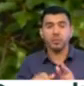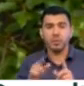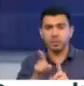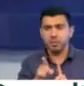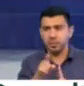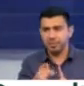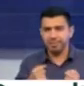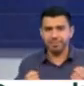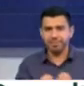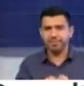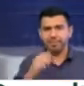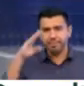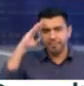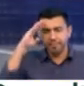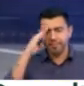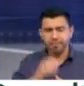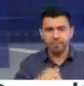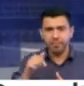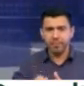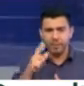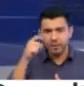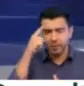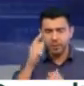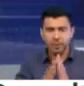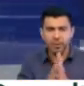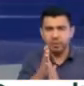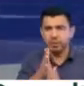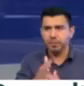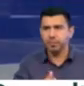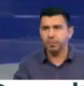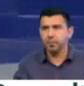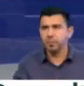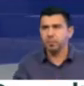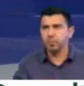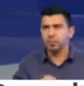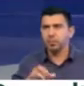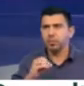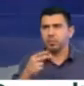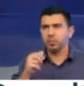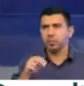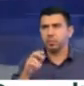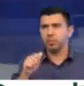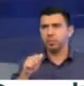policía. Esta es toda la información desde la Gobernación Departamental. Giovanna Niño, Oriente Noticias. Giovanna, gracias.